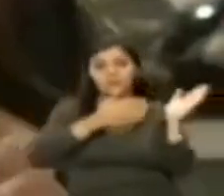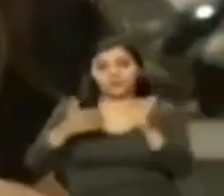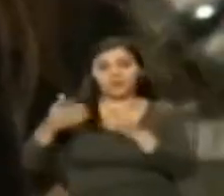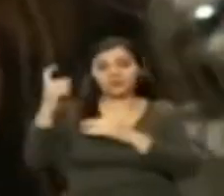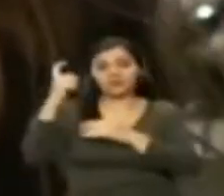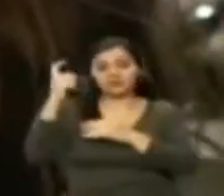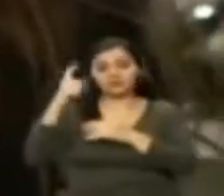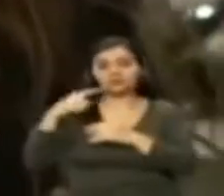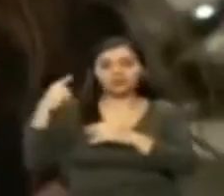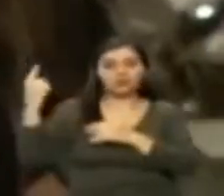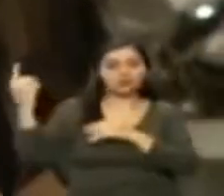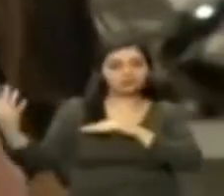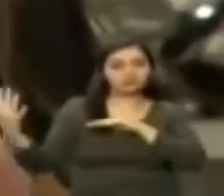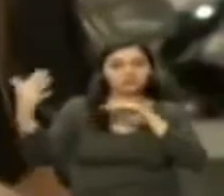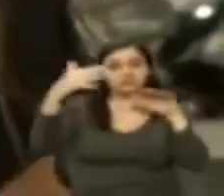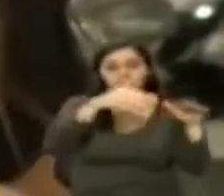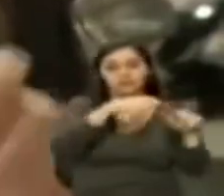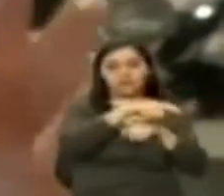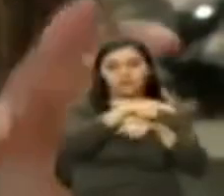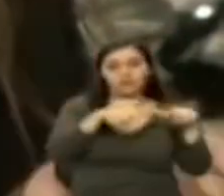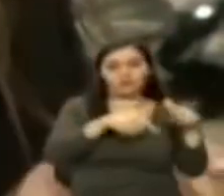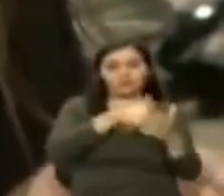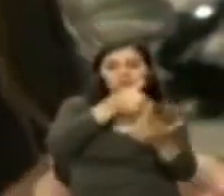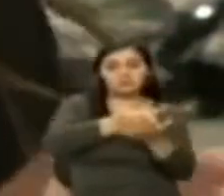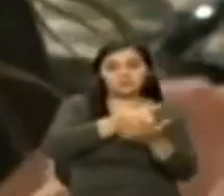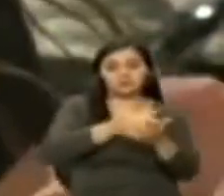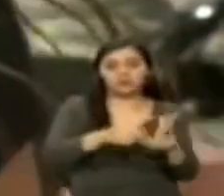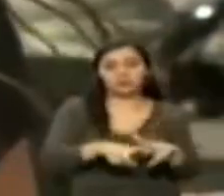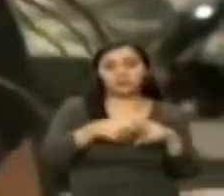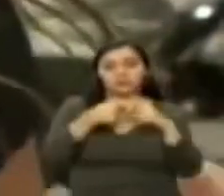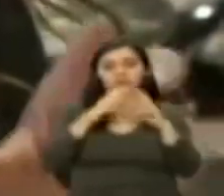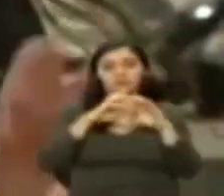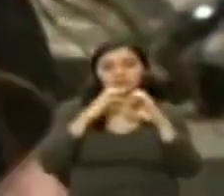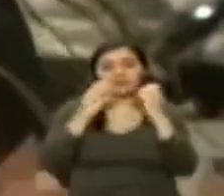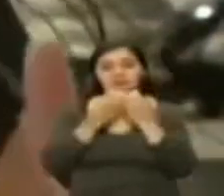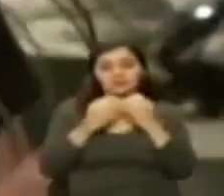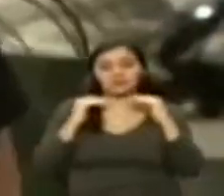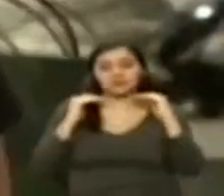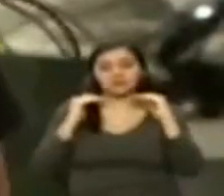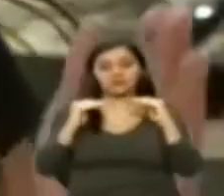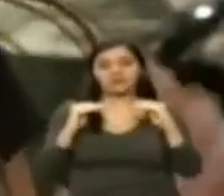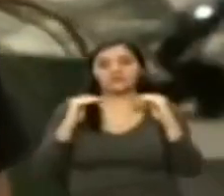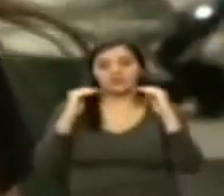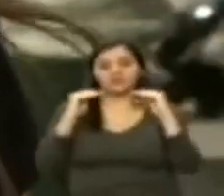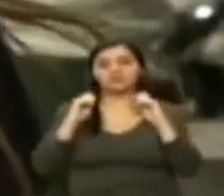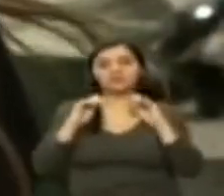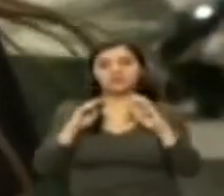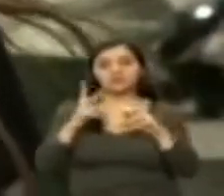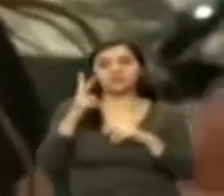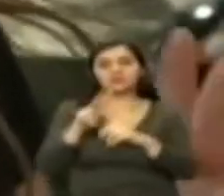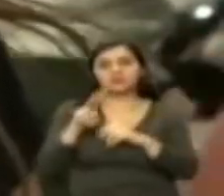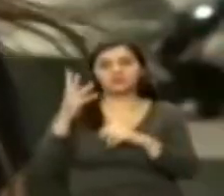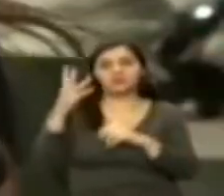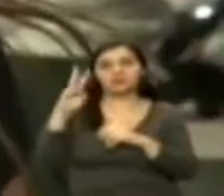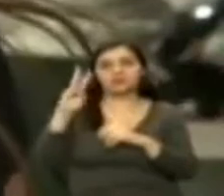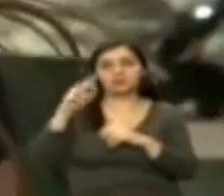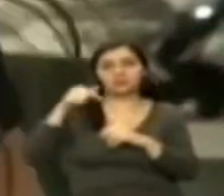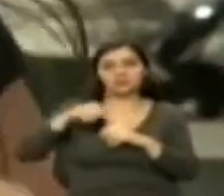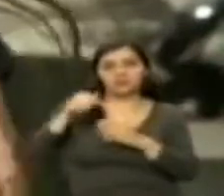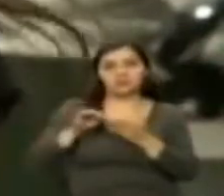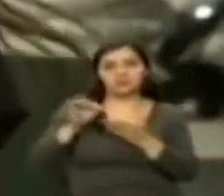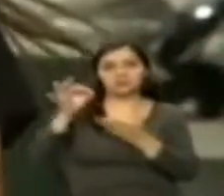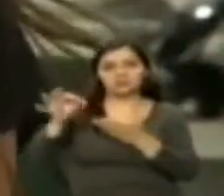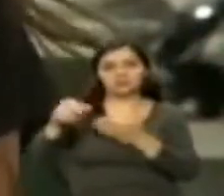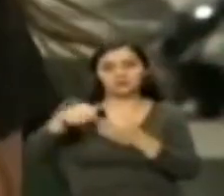es volcarnos en el territorio para que el inicio de clases de la nivelación sea en septiembre del 2016 en la